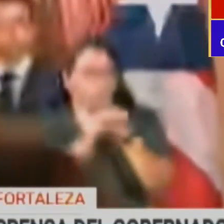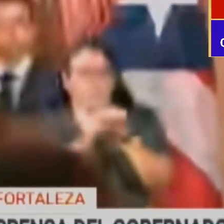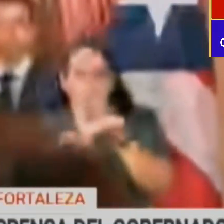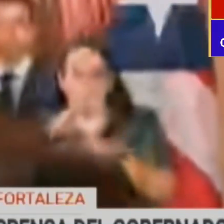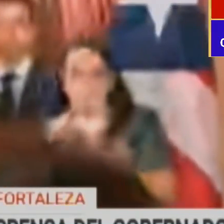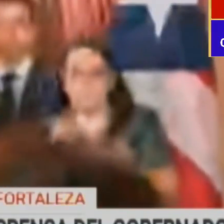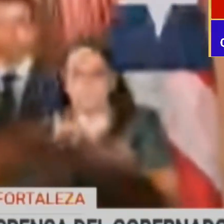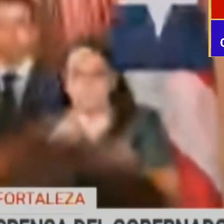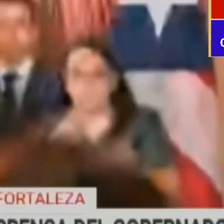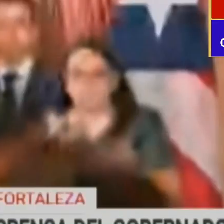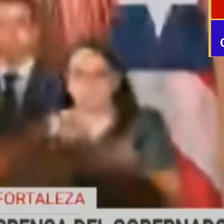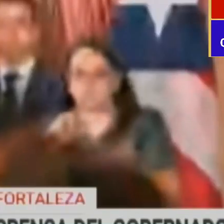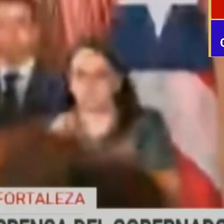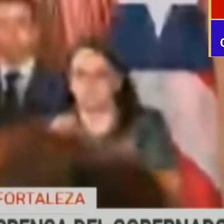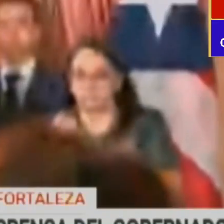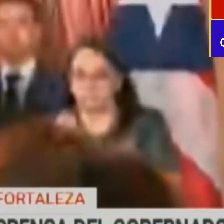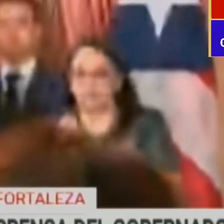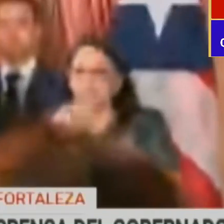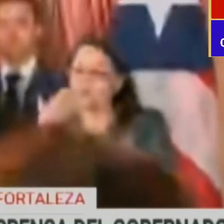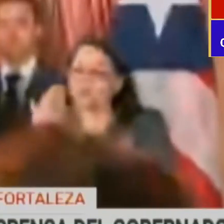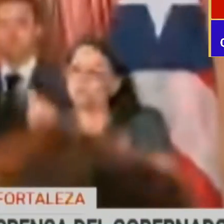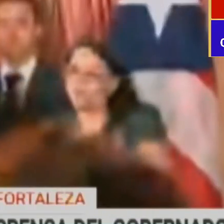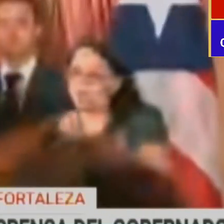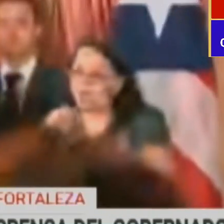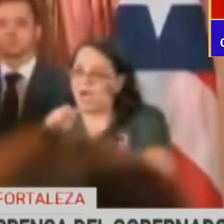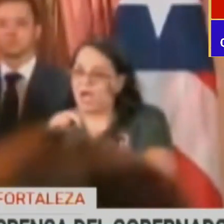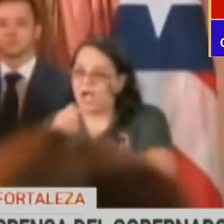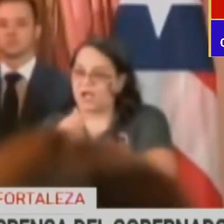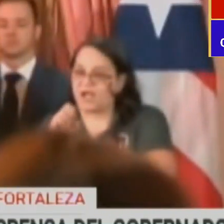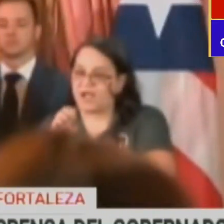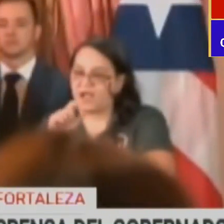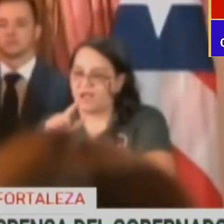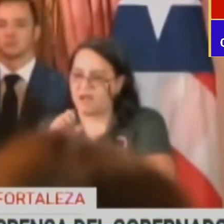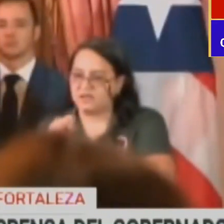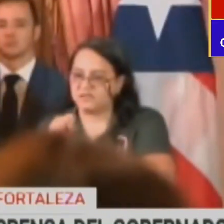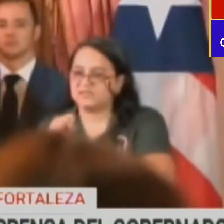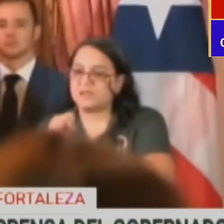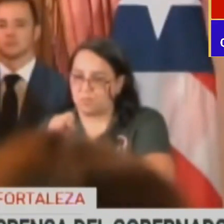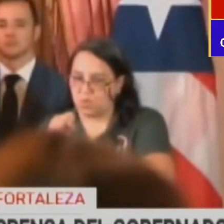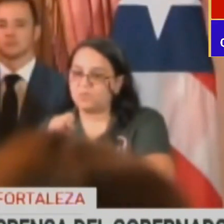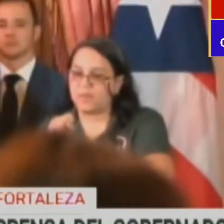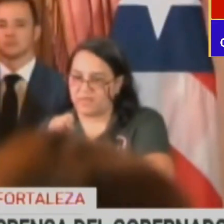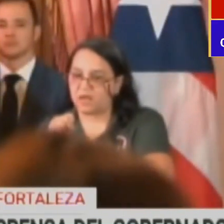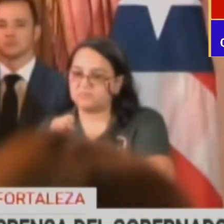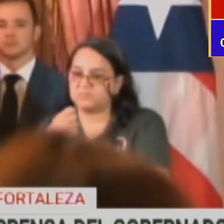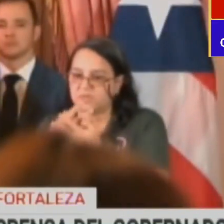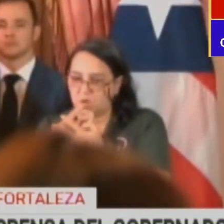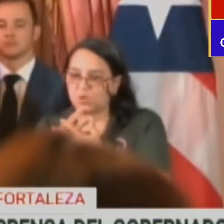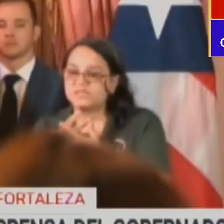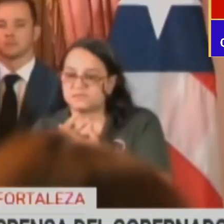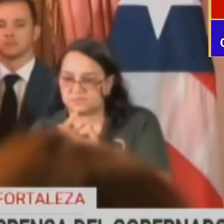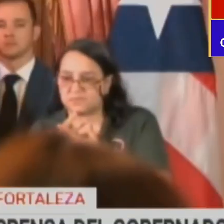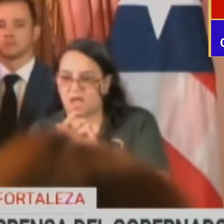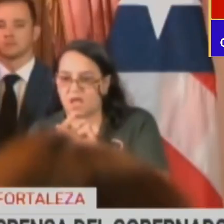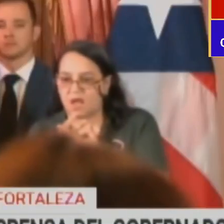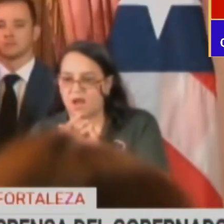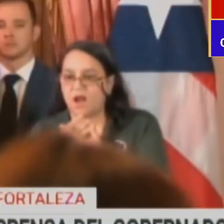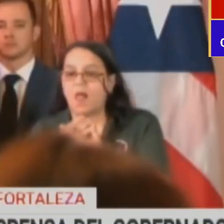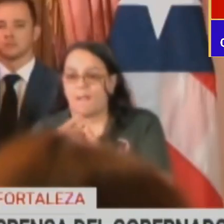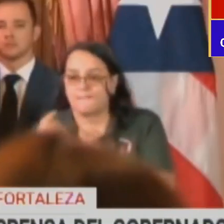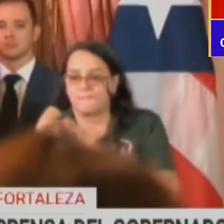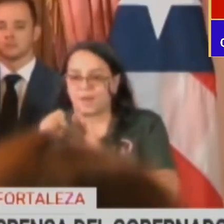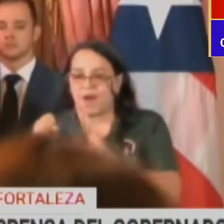Orlando. Hola, buenos días. Ángel Sepúlveda, director regional de Univisión Noticias para Orlando,